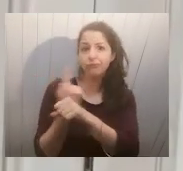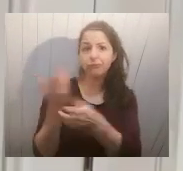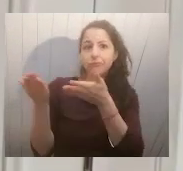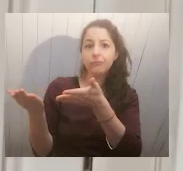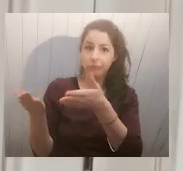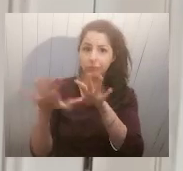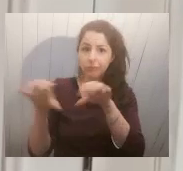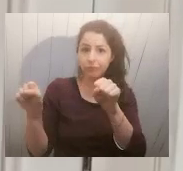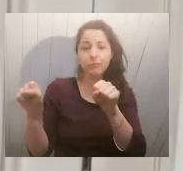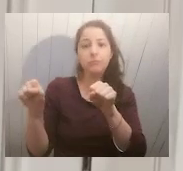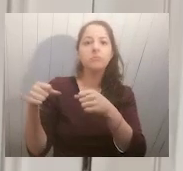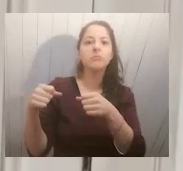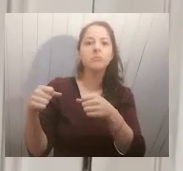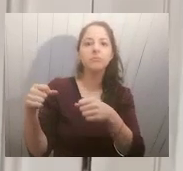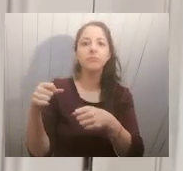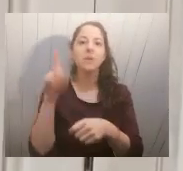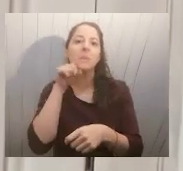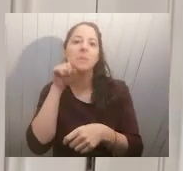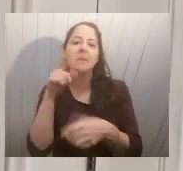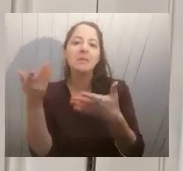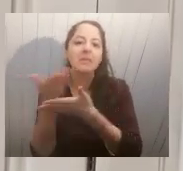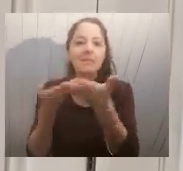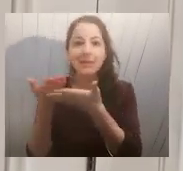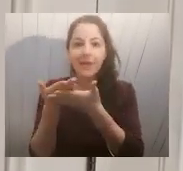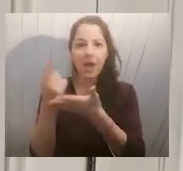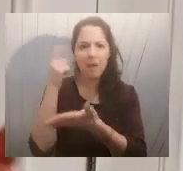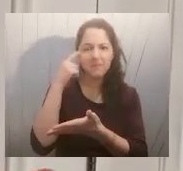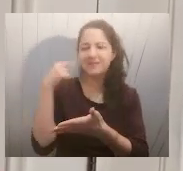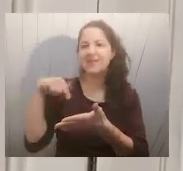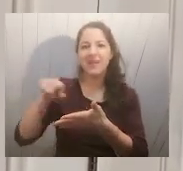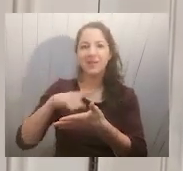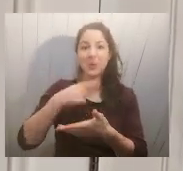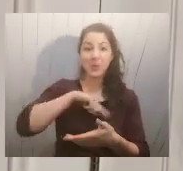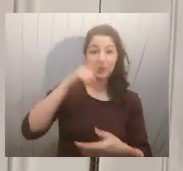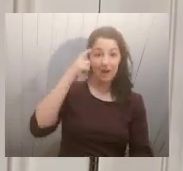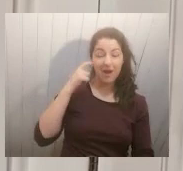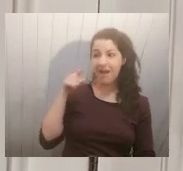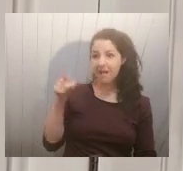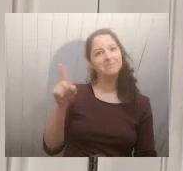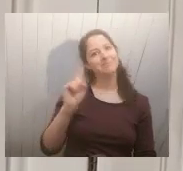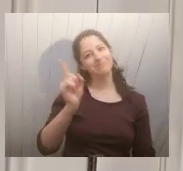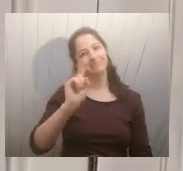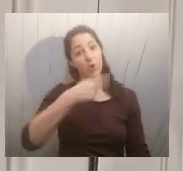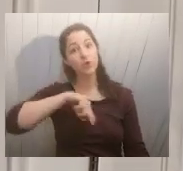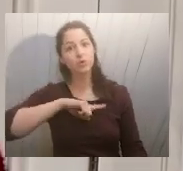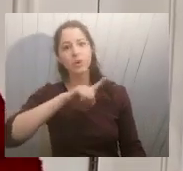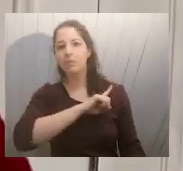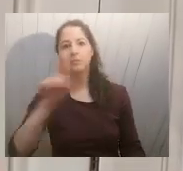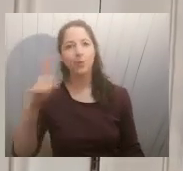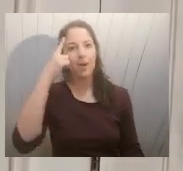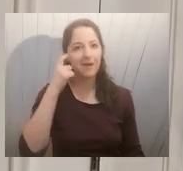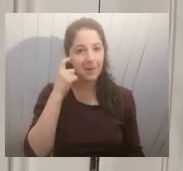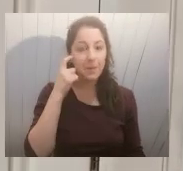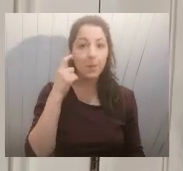Que dialoguen entre ellos, que pacten y se engañen entre ellos pensando que alguien más todavía les cree. Nosotras no